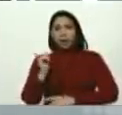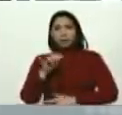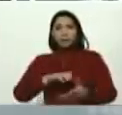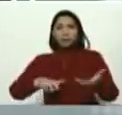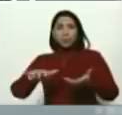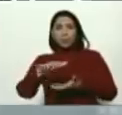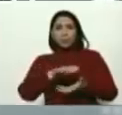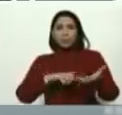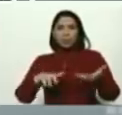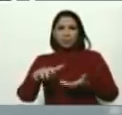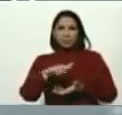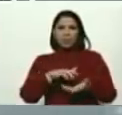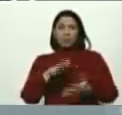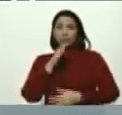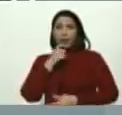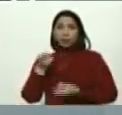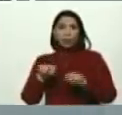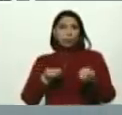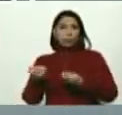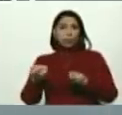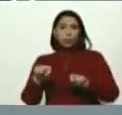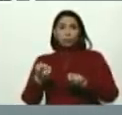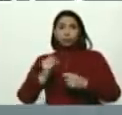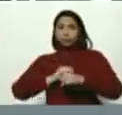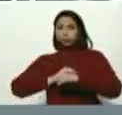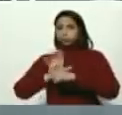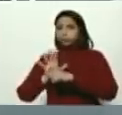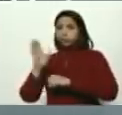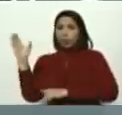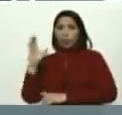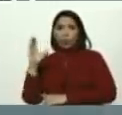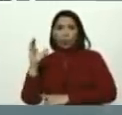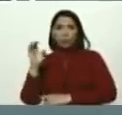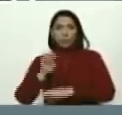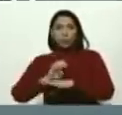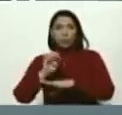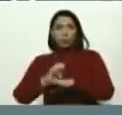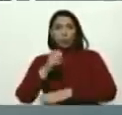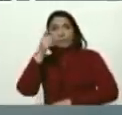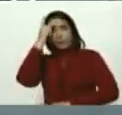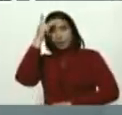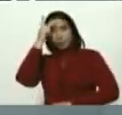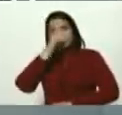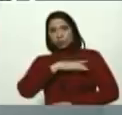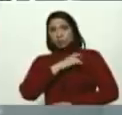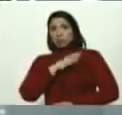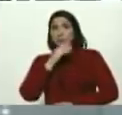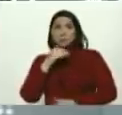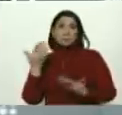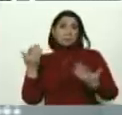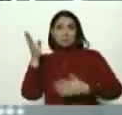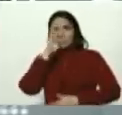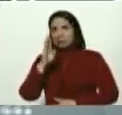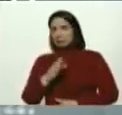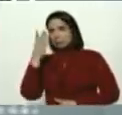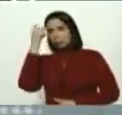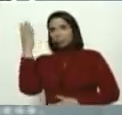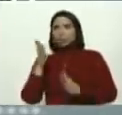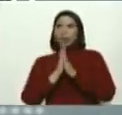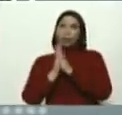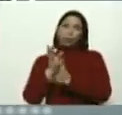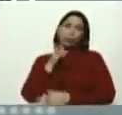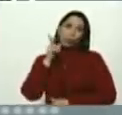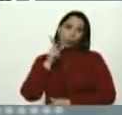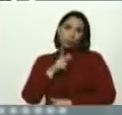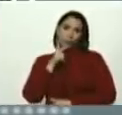de descontrol del coronavirus en Colombia, Ecuador, Perú, Chile, y no se diga en Brasil. Brasil, Dios santo, eso es algo